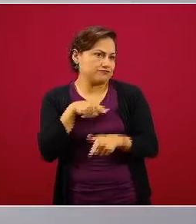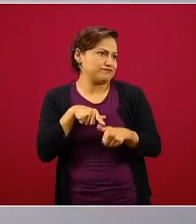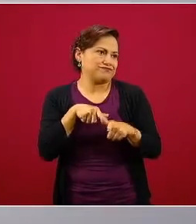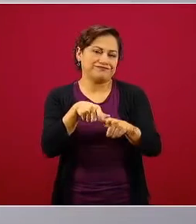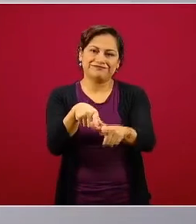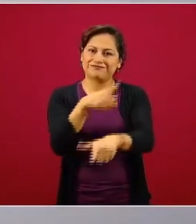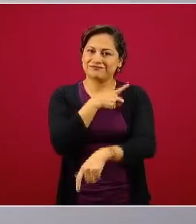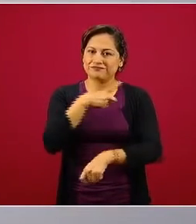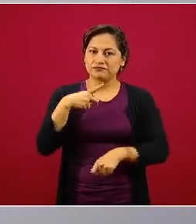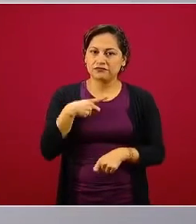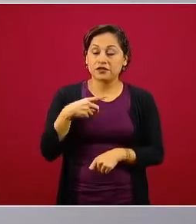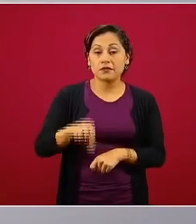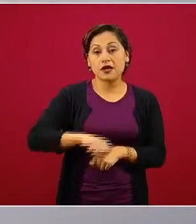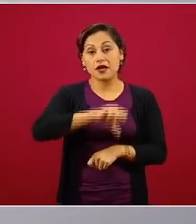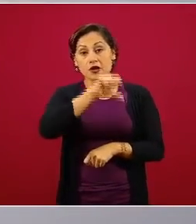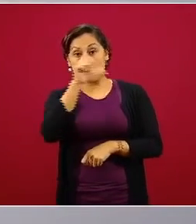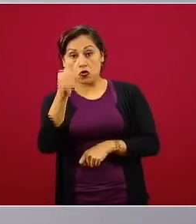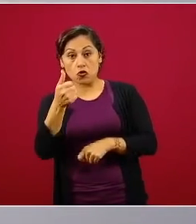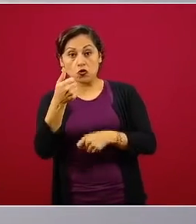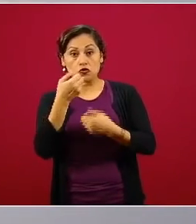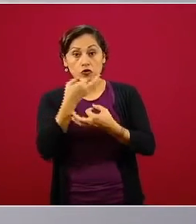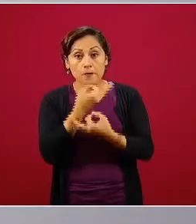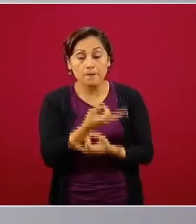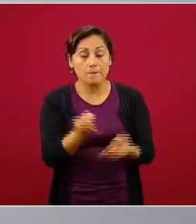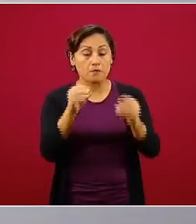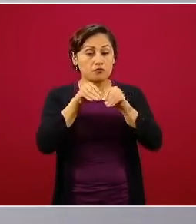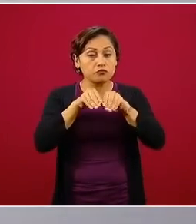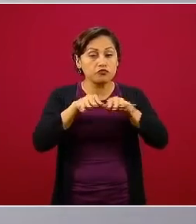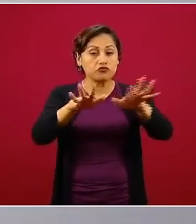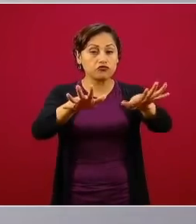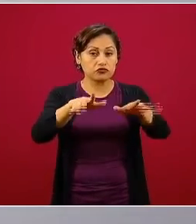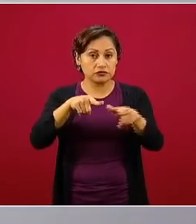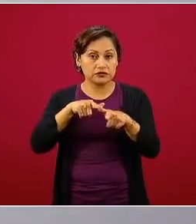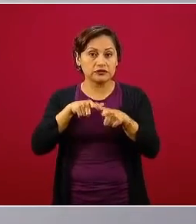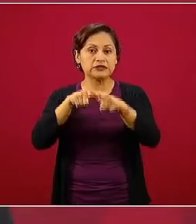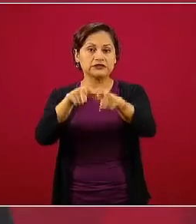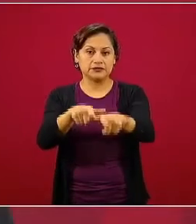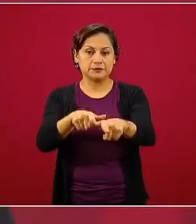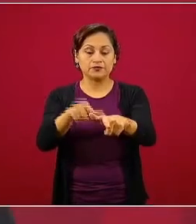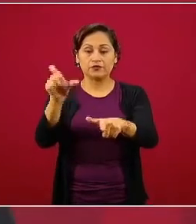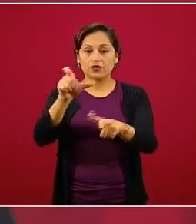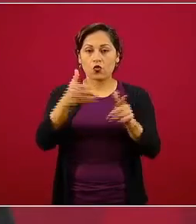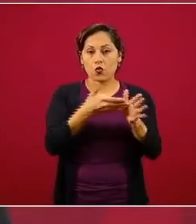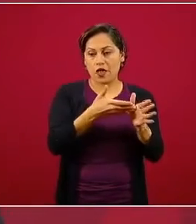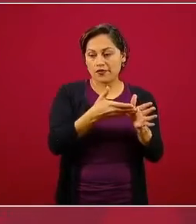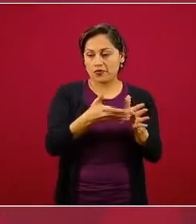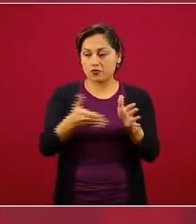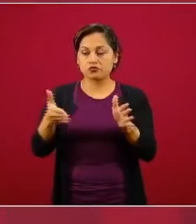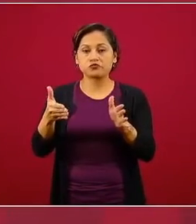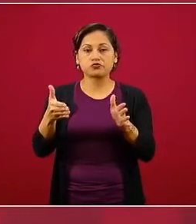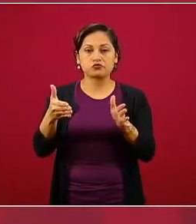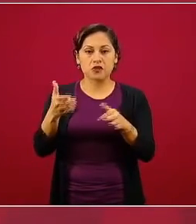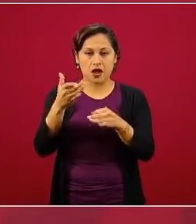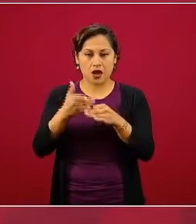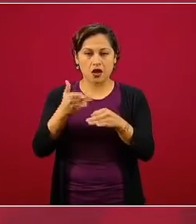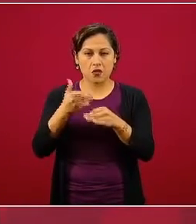campaña permanente, terminando la fase esta más